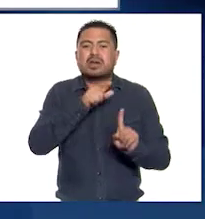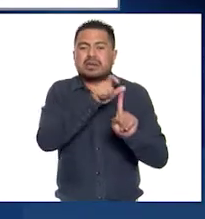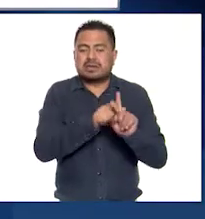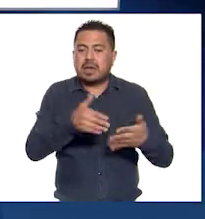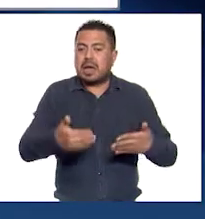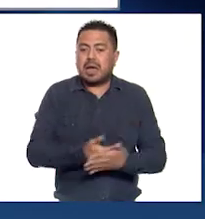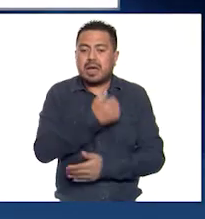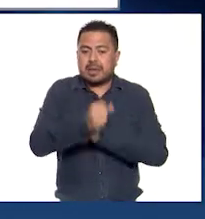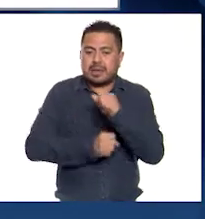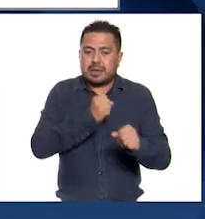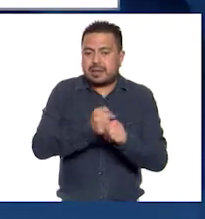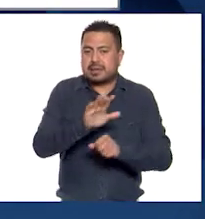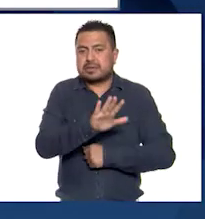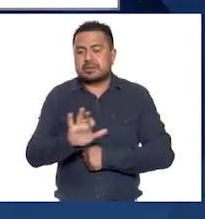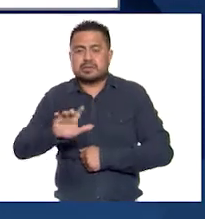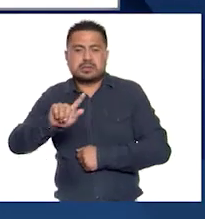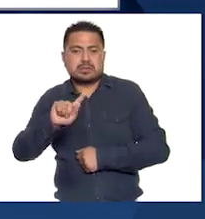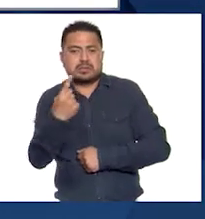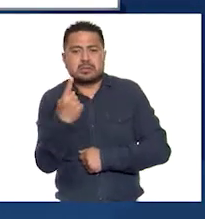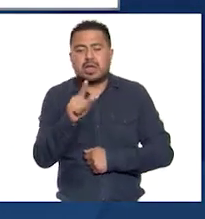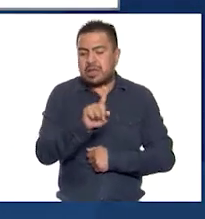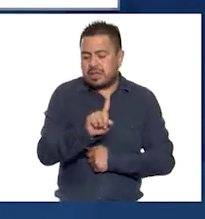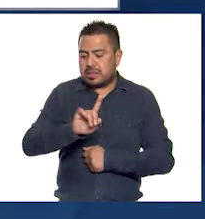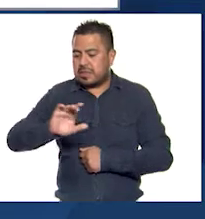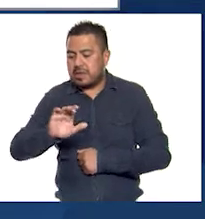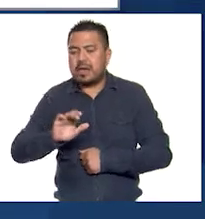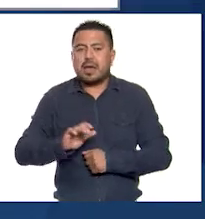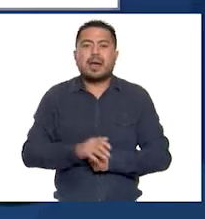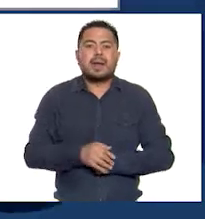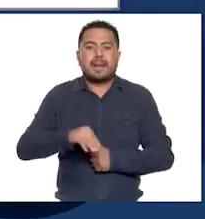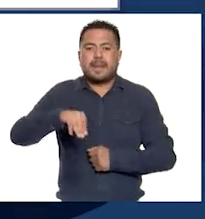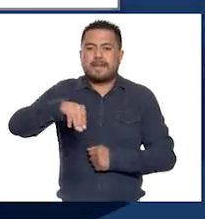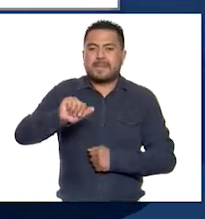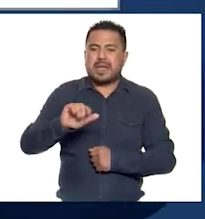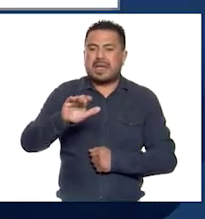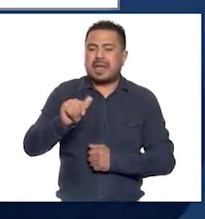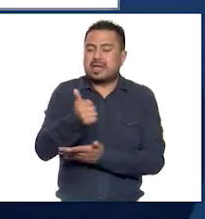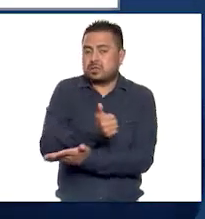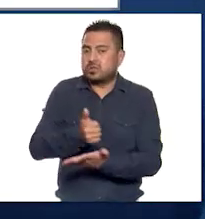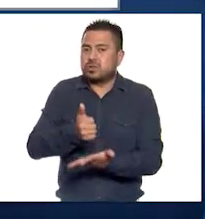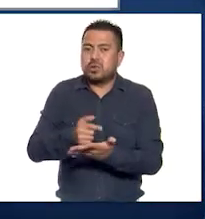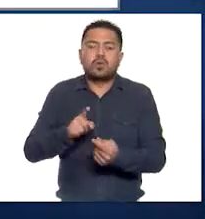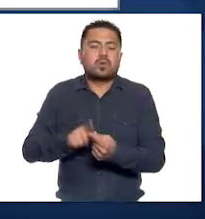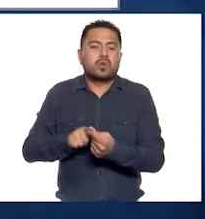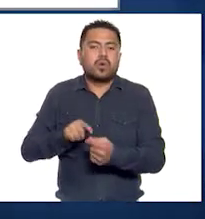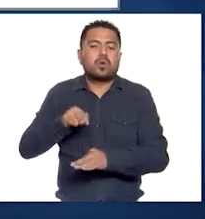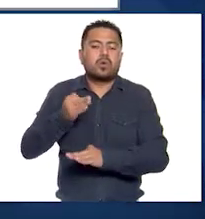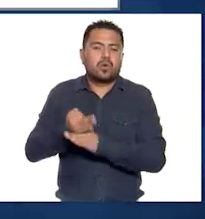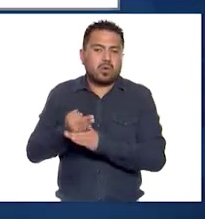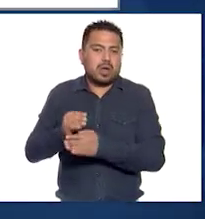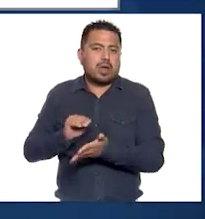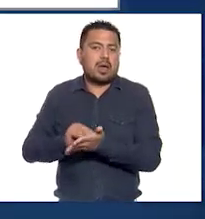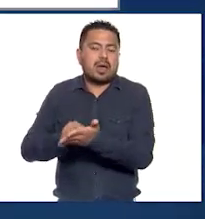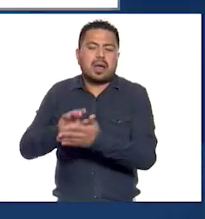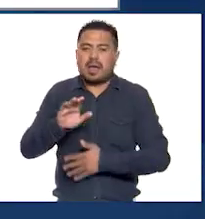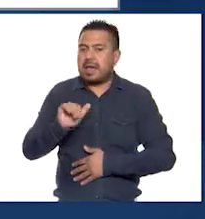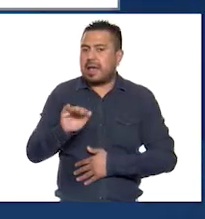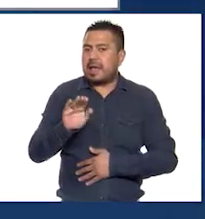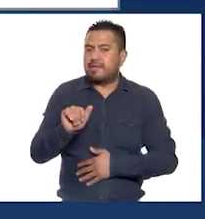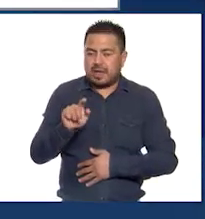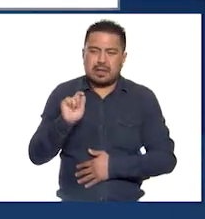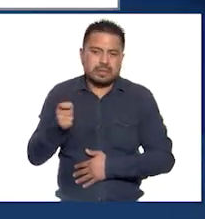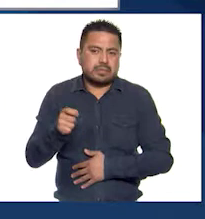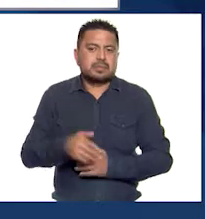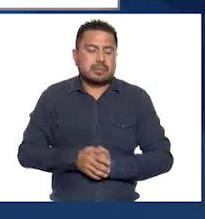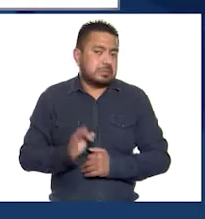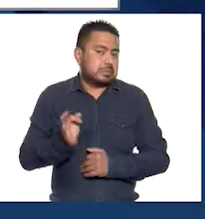en el año 571 después de Cristo, en la Meca, ciudad donde se encuentra el santuario de la Caba.